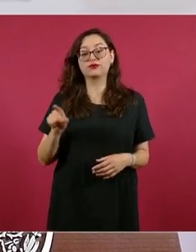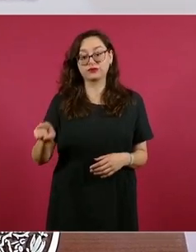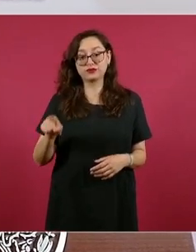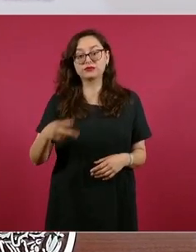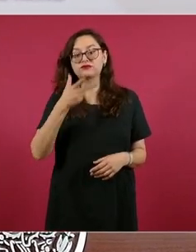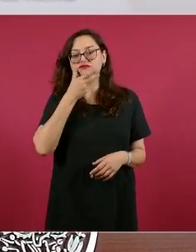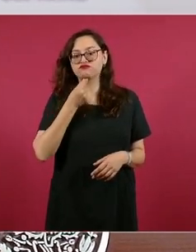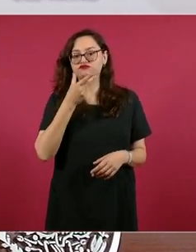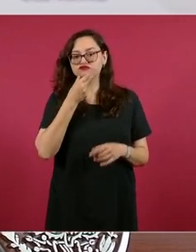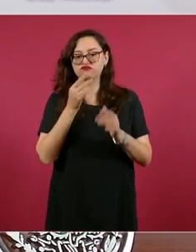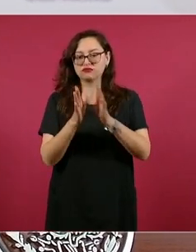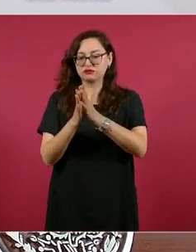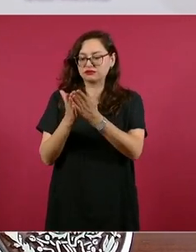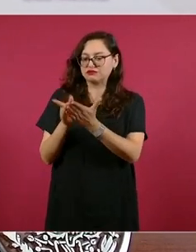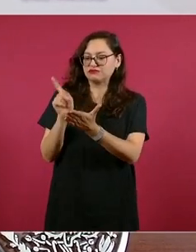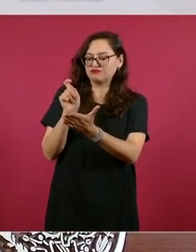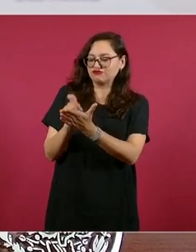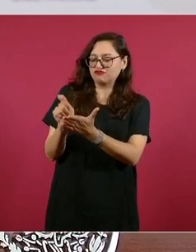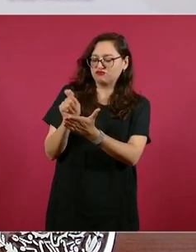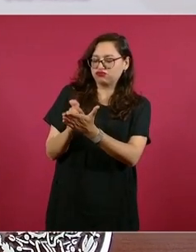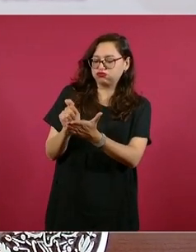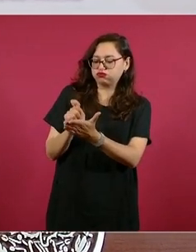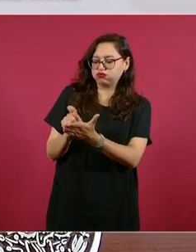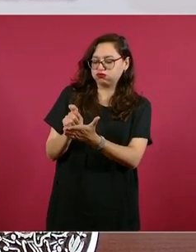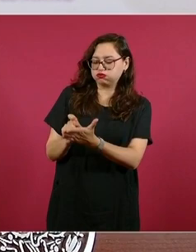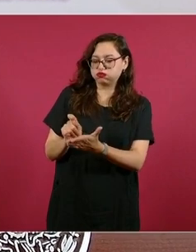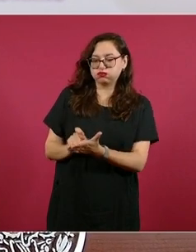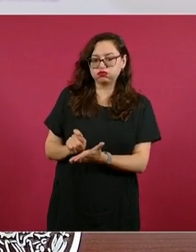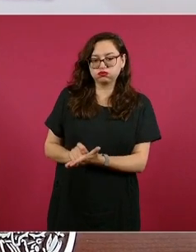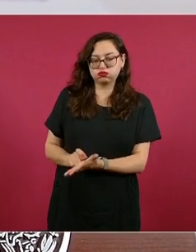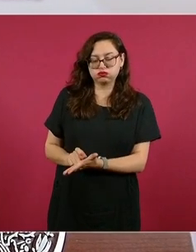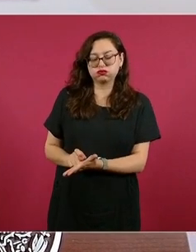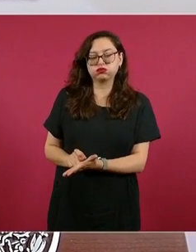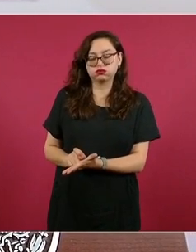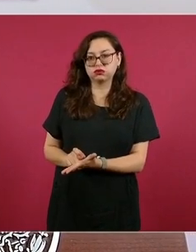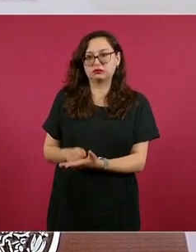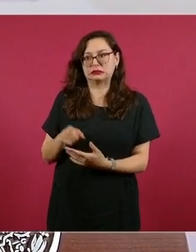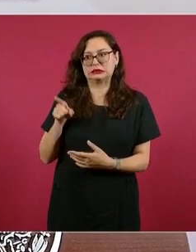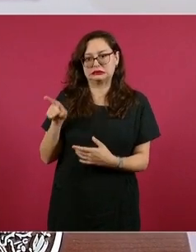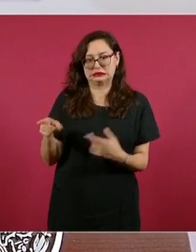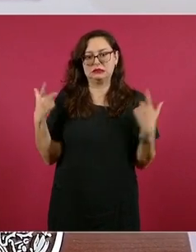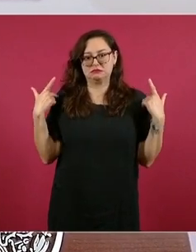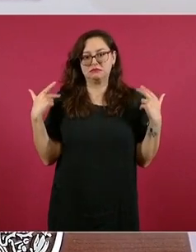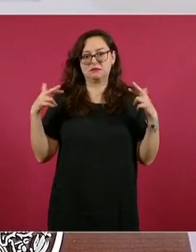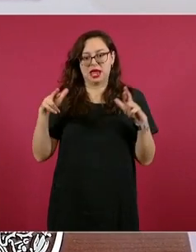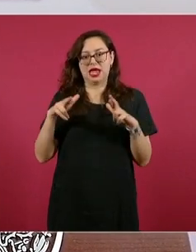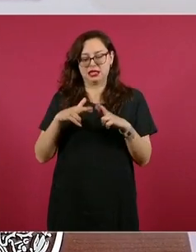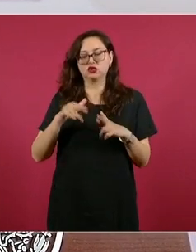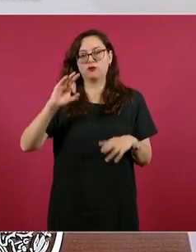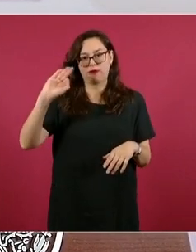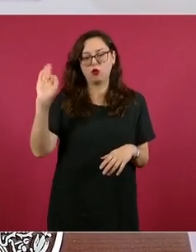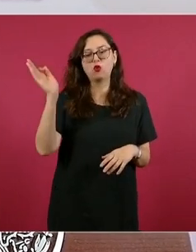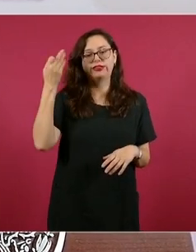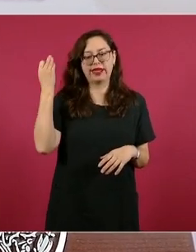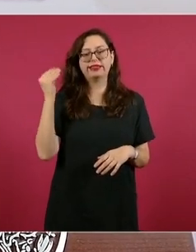libro muy bueno. Él era maestro de la Facultad de Derecho.